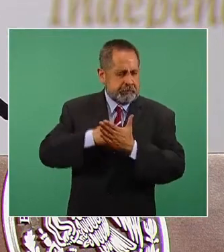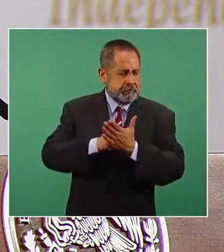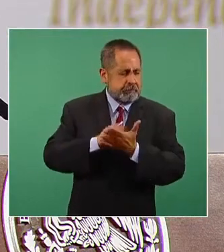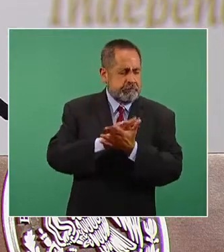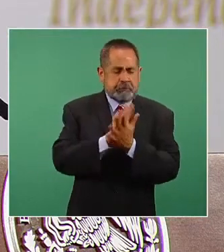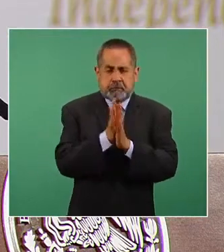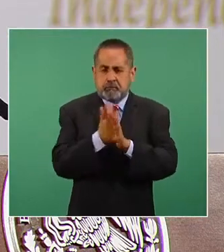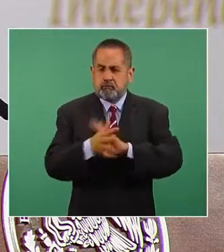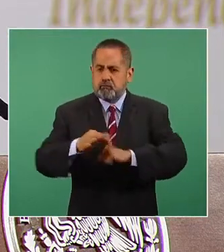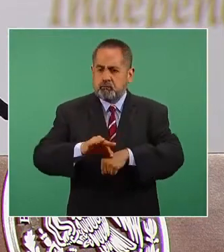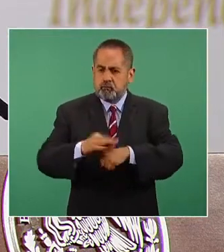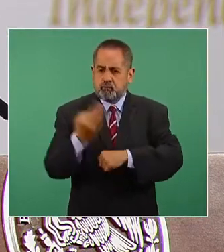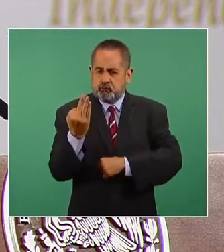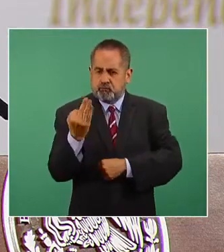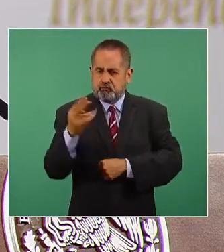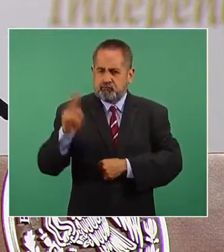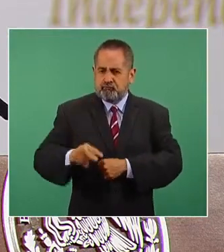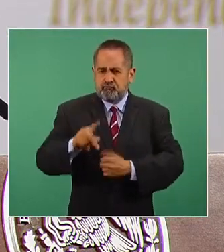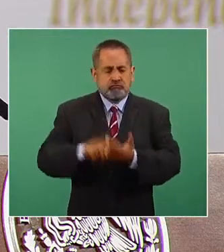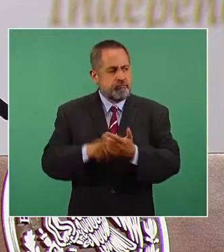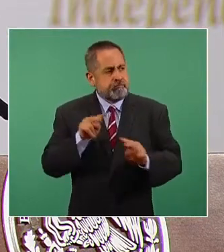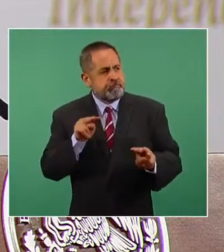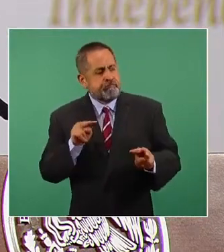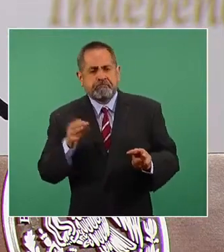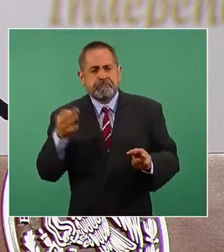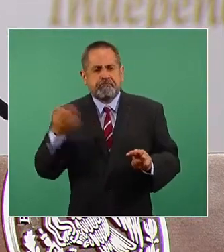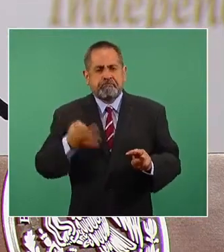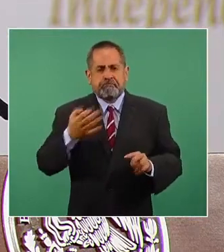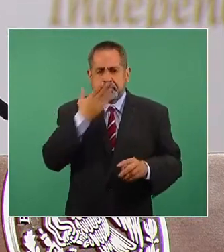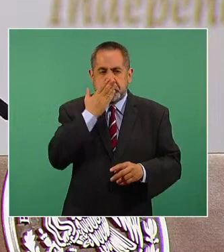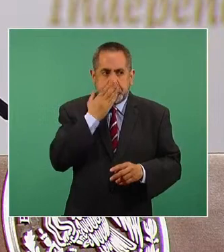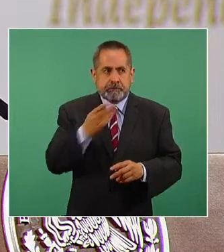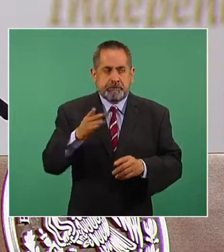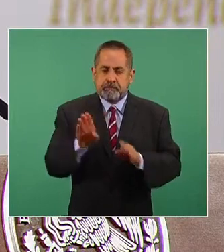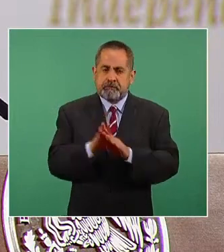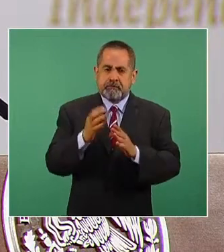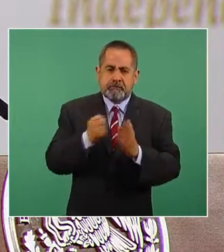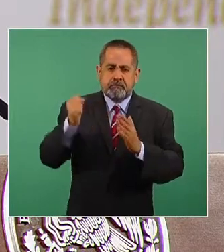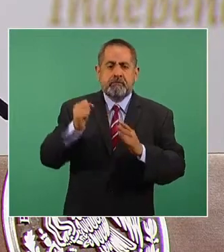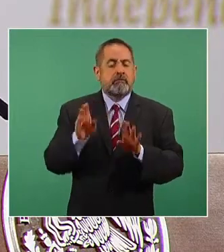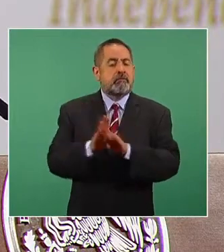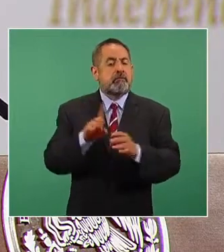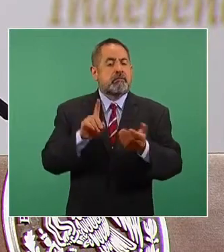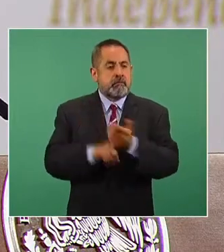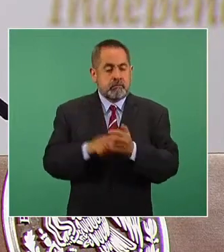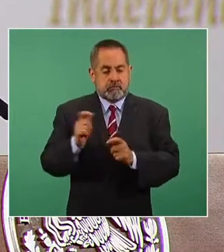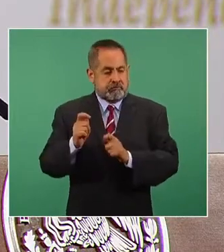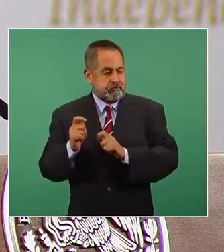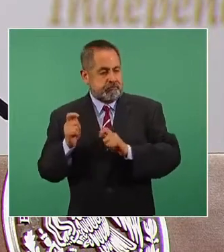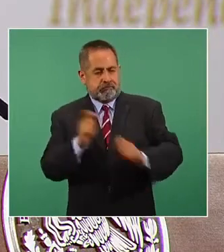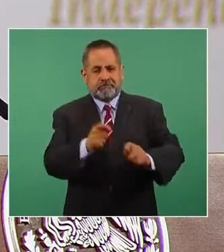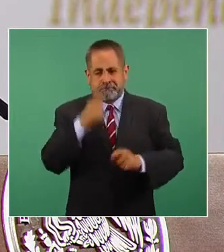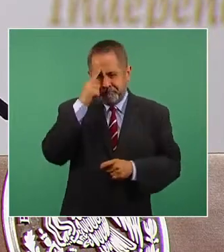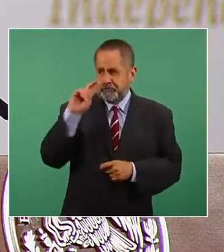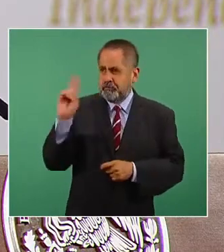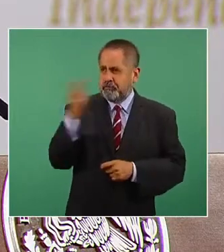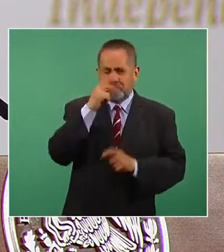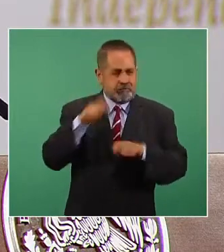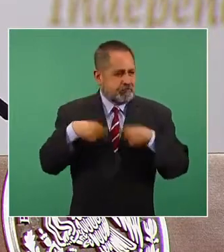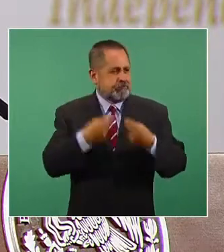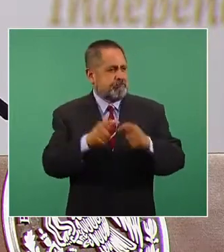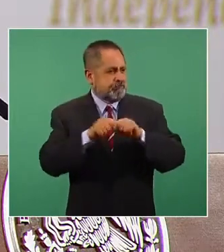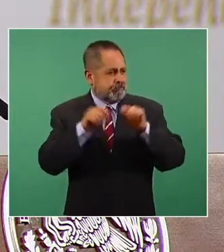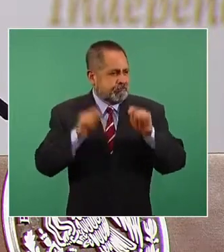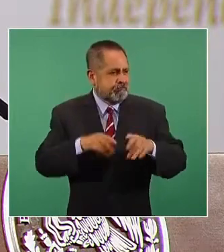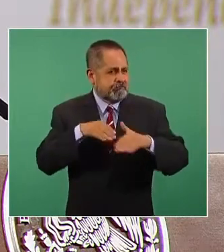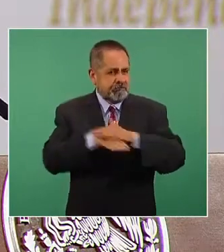muchas maneras, en triunfos concretos, entre ellos la matrícula universitaria, la creación